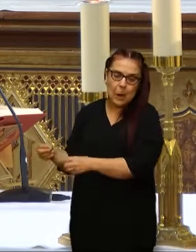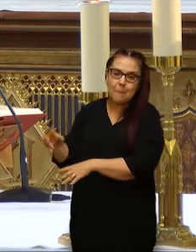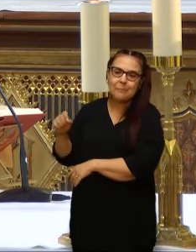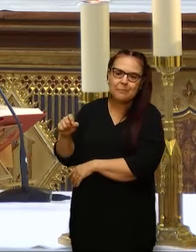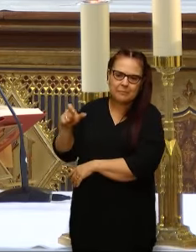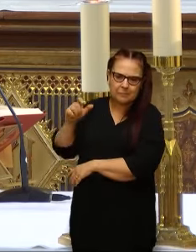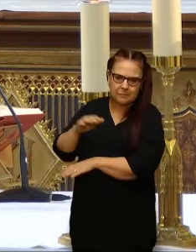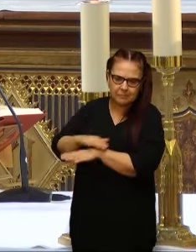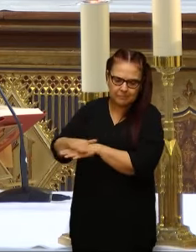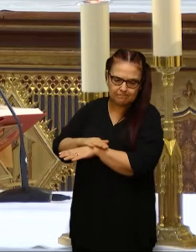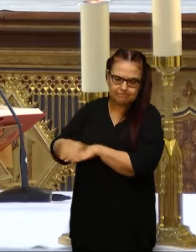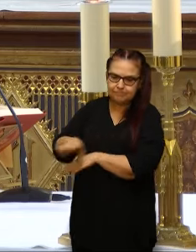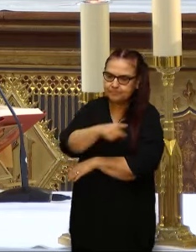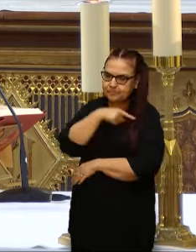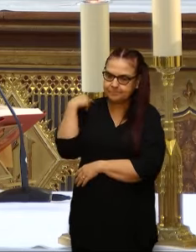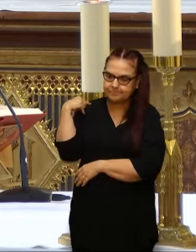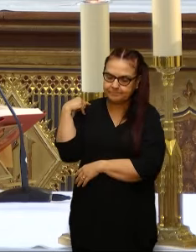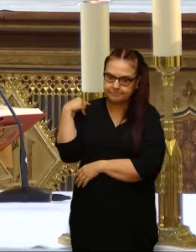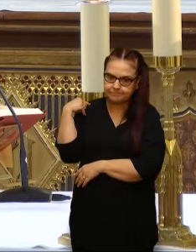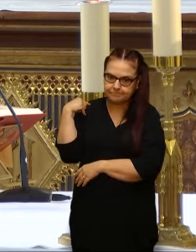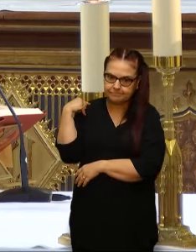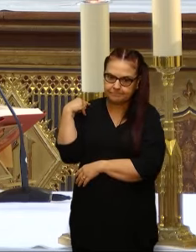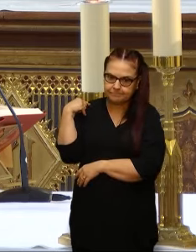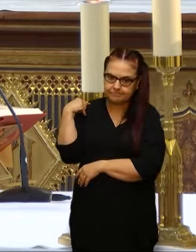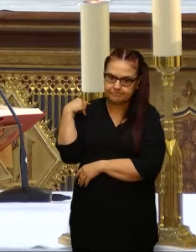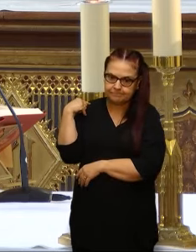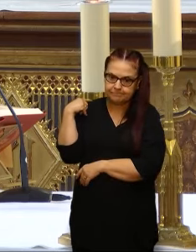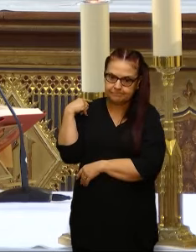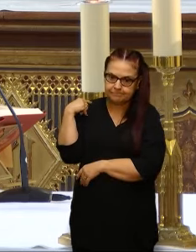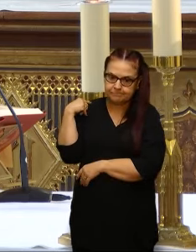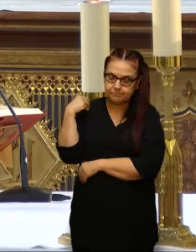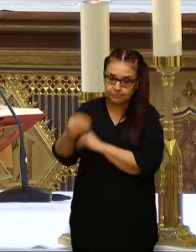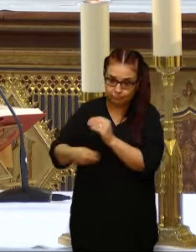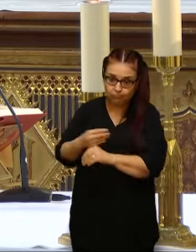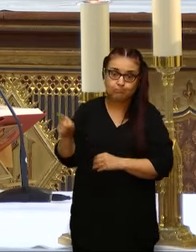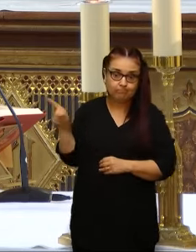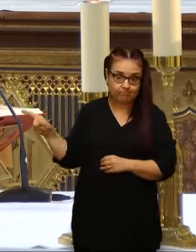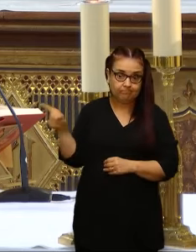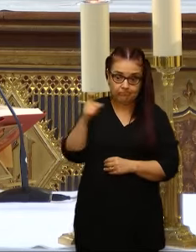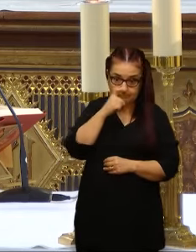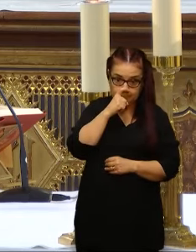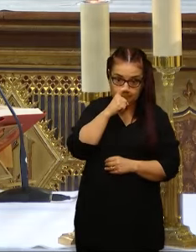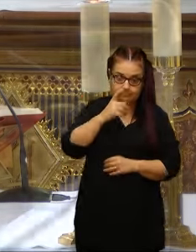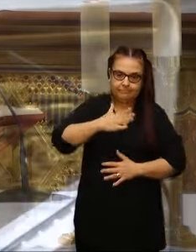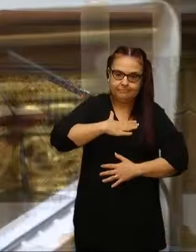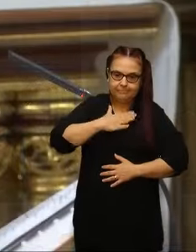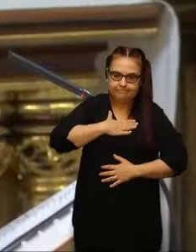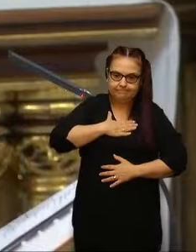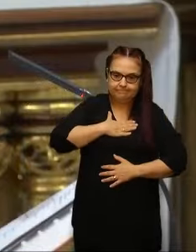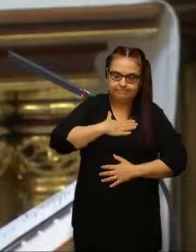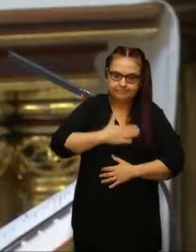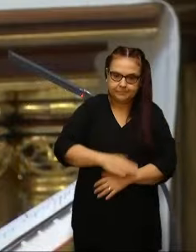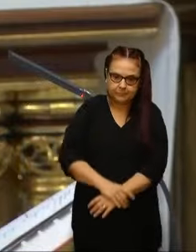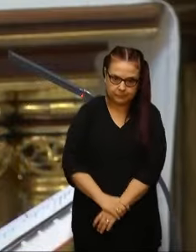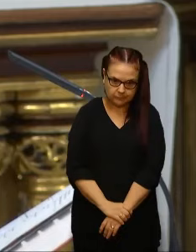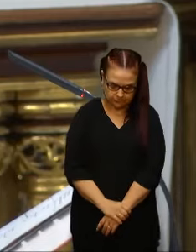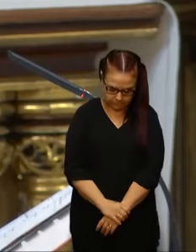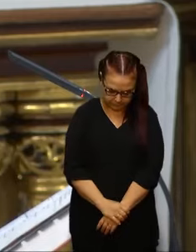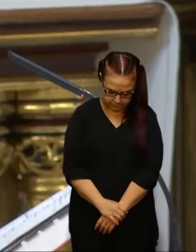muchos para el perdón de los pecados. Haced esto en conmemoración mía.